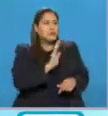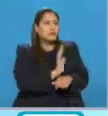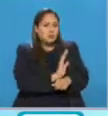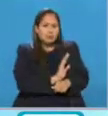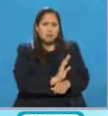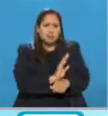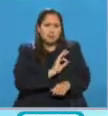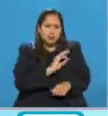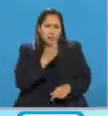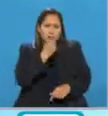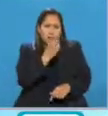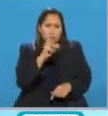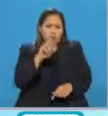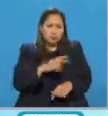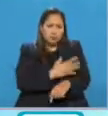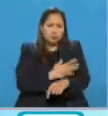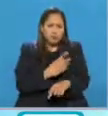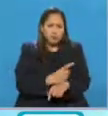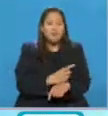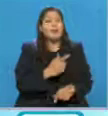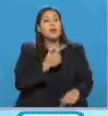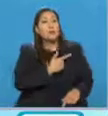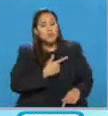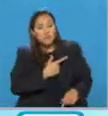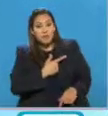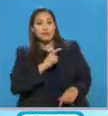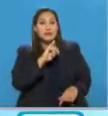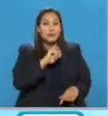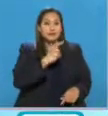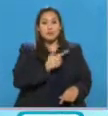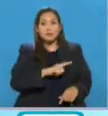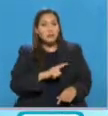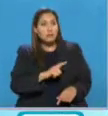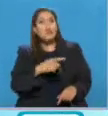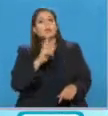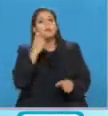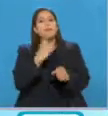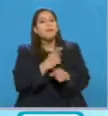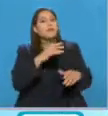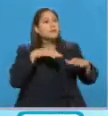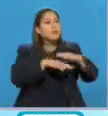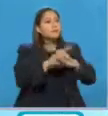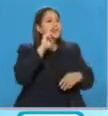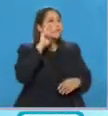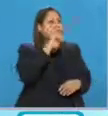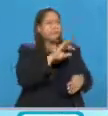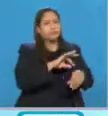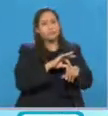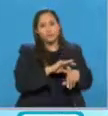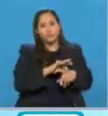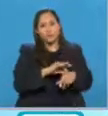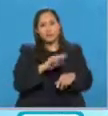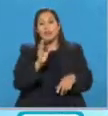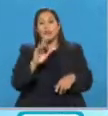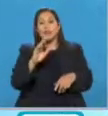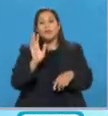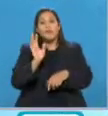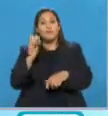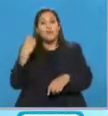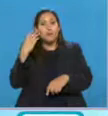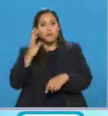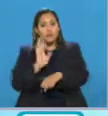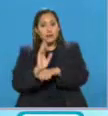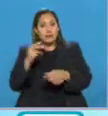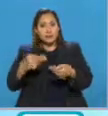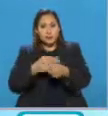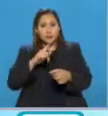vale. Oye, Eric, Se vale dudar que si te gusta o no te gusta, claro que se vale dudar, pero hay que verlas. Sí. Es lo único que les digo. Este foro de la Cineteca está hasta el